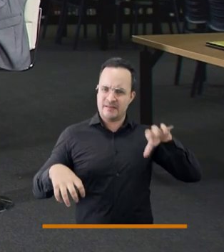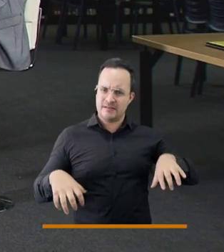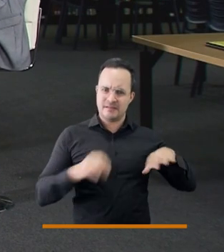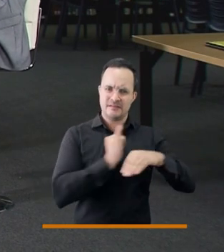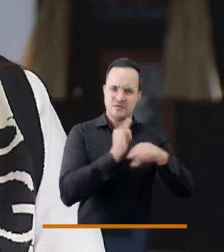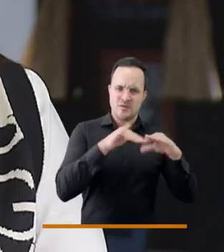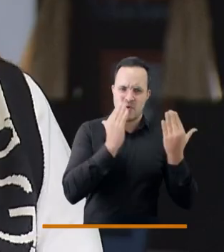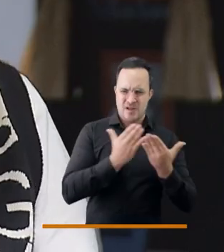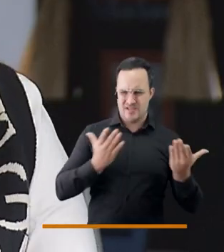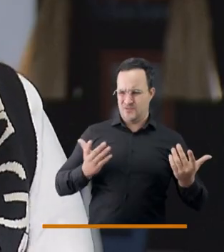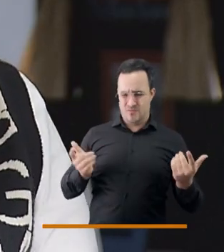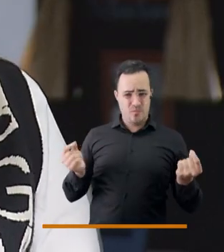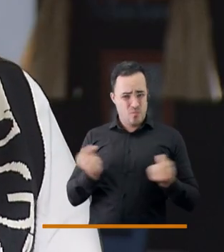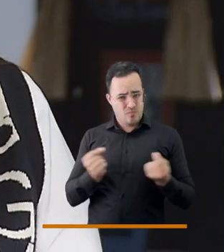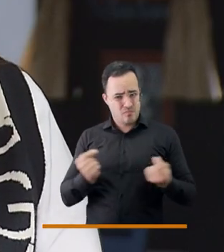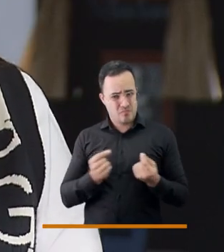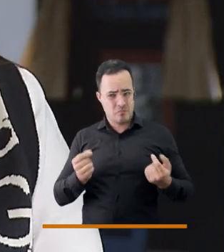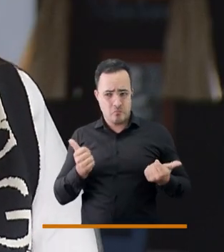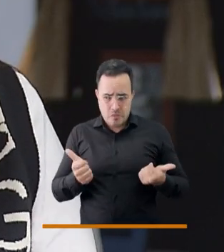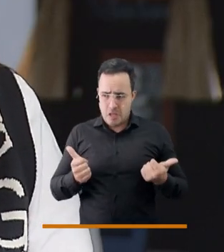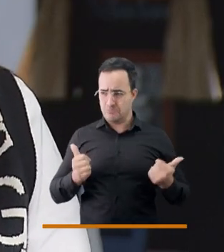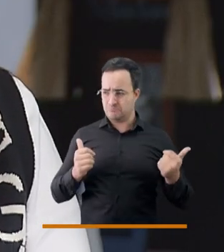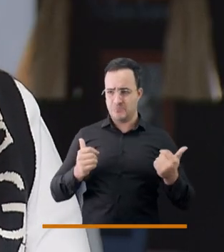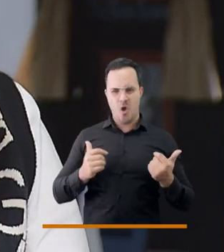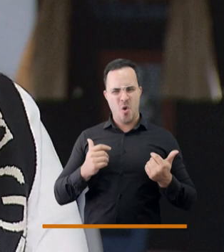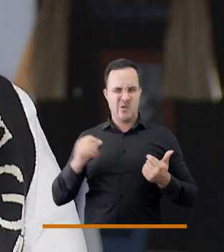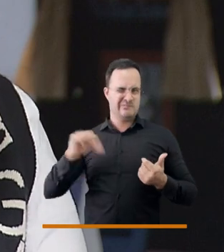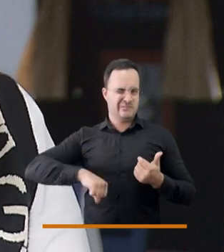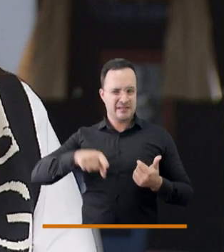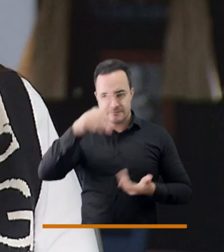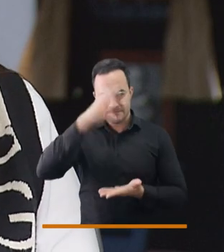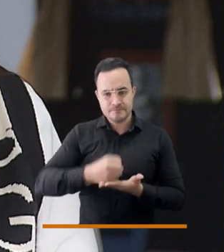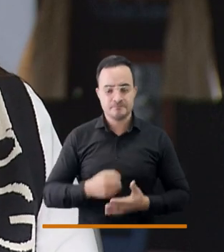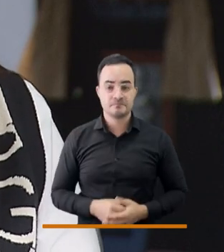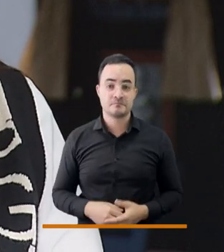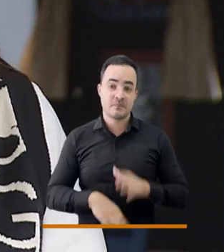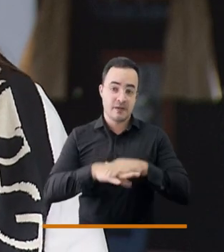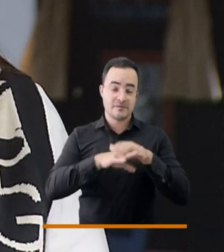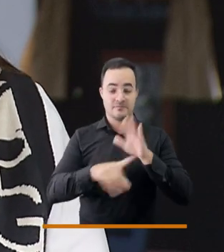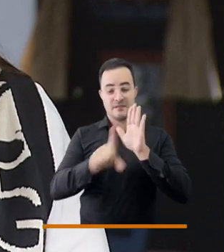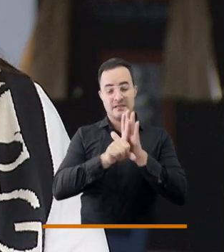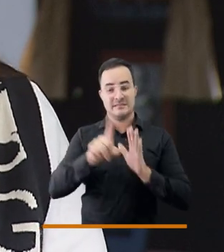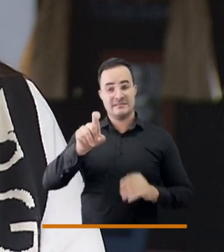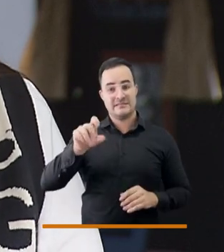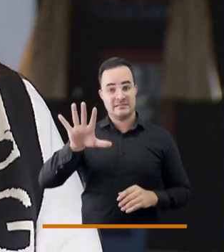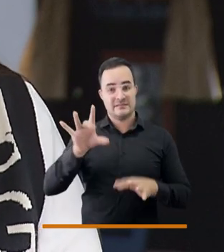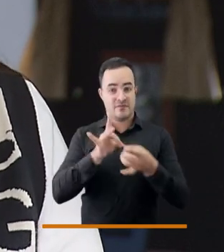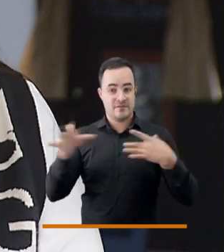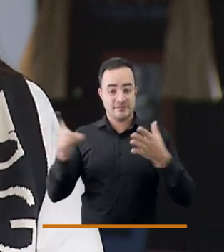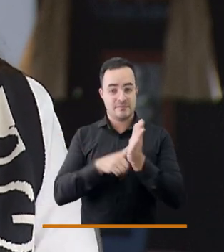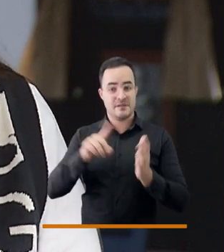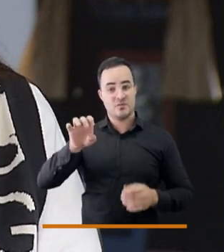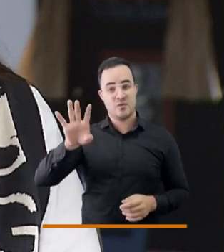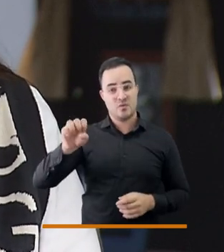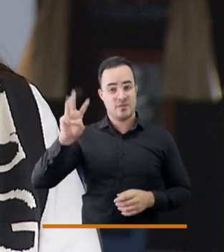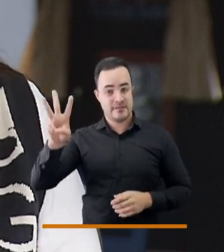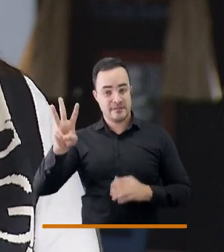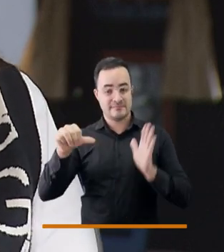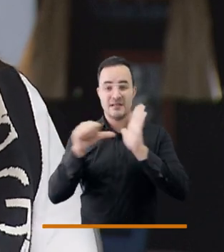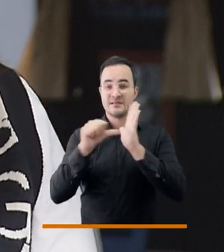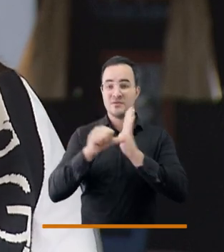no? Pues lo primero es que esta cárcel estaría violando la ley 65 de 1993 en su artículo